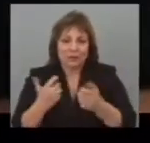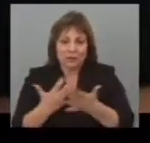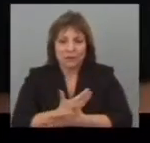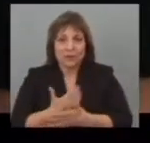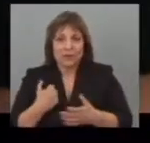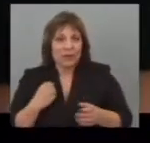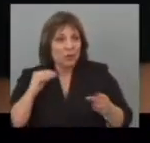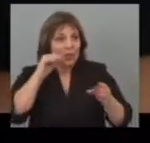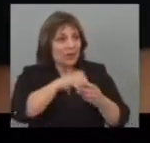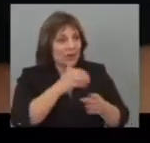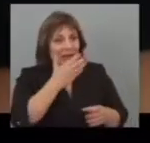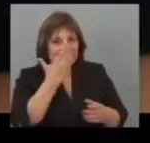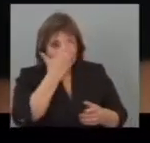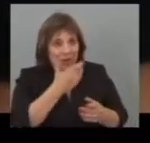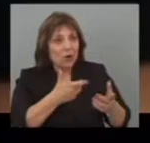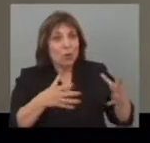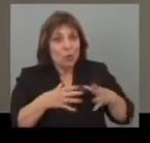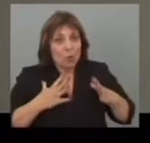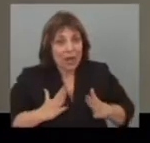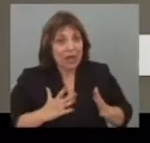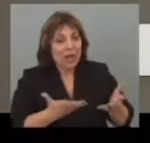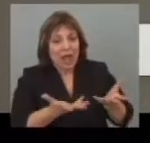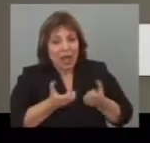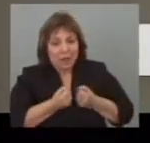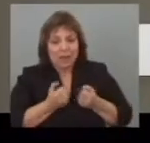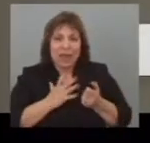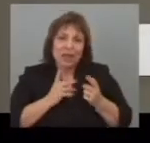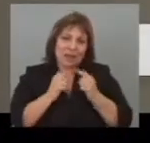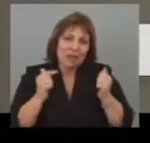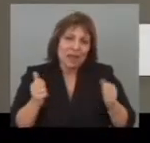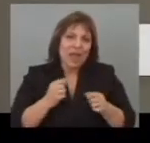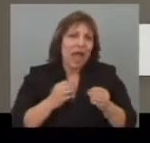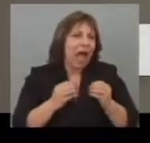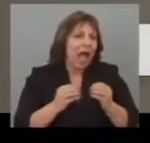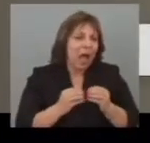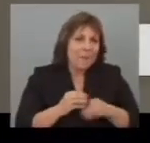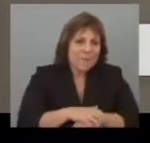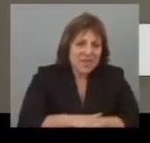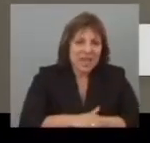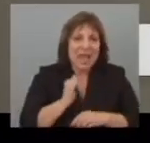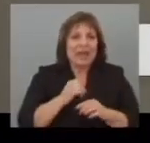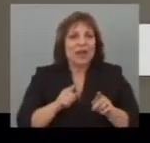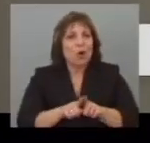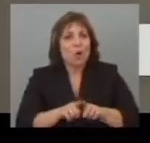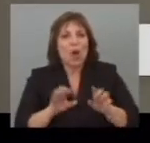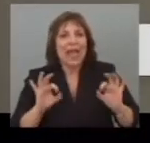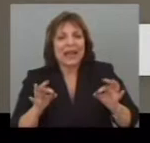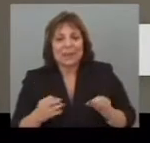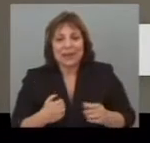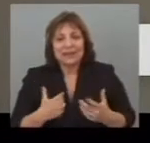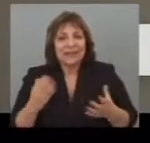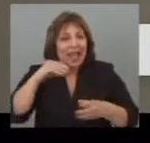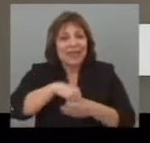al colectivo te sentís contenida y tenés un montón de amigas y hermanas que no te podés imaginar. Te sentís en